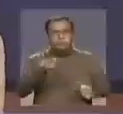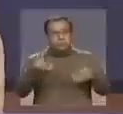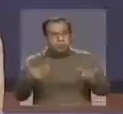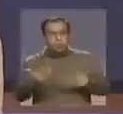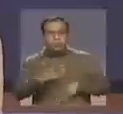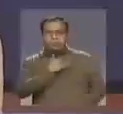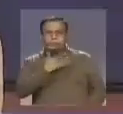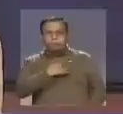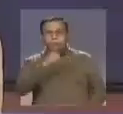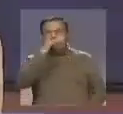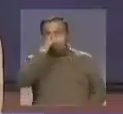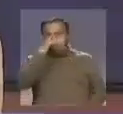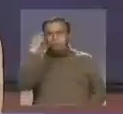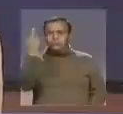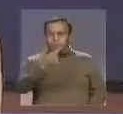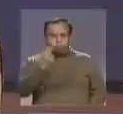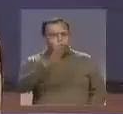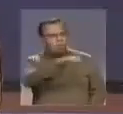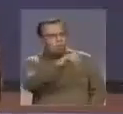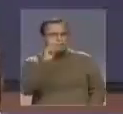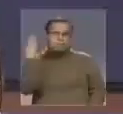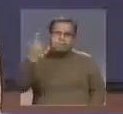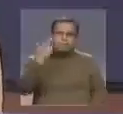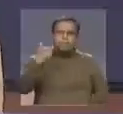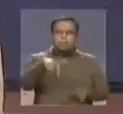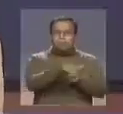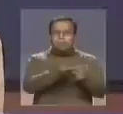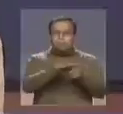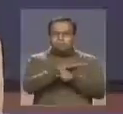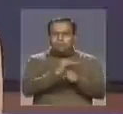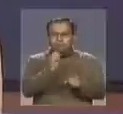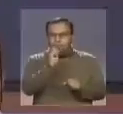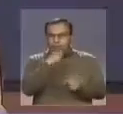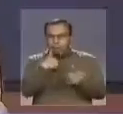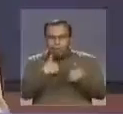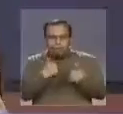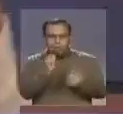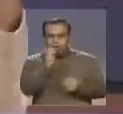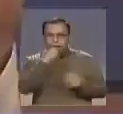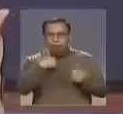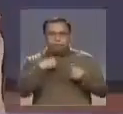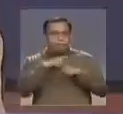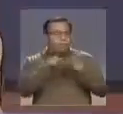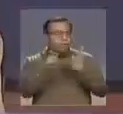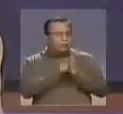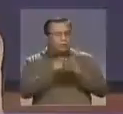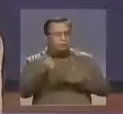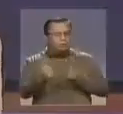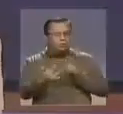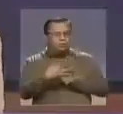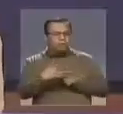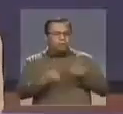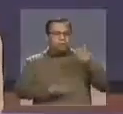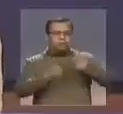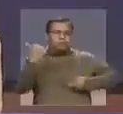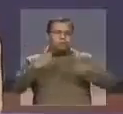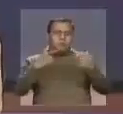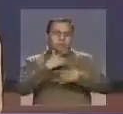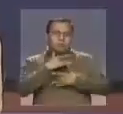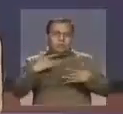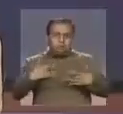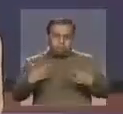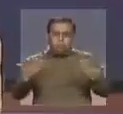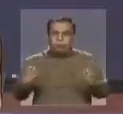hacen muchas veces repetir una y otra vez la situación de victimización, sin contar lo que se está generando en la